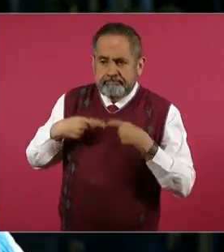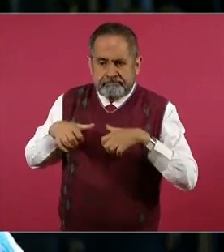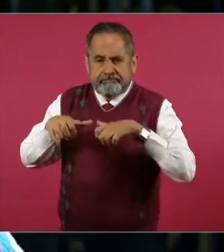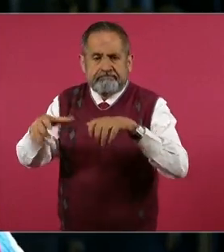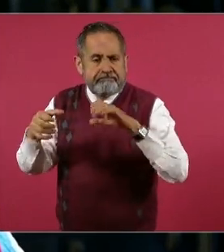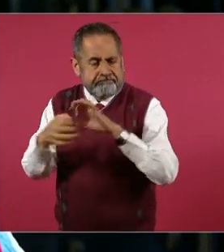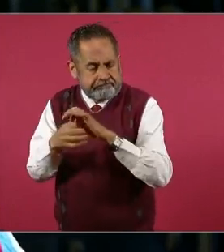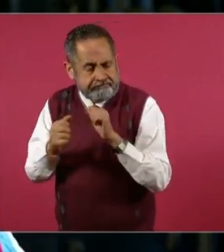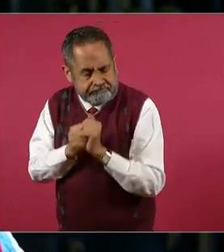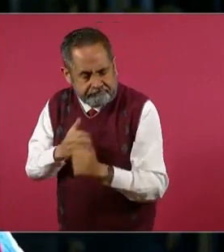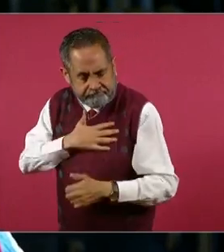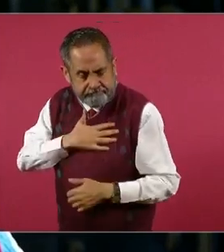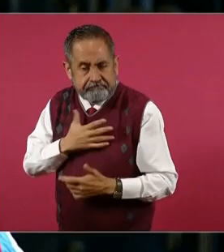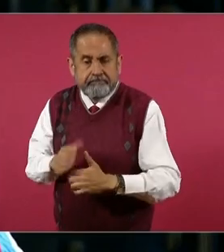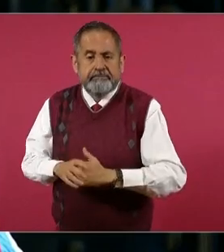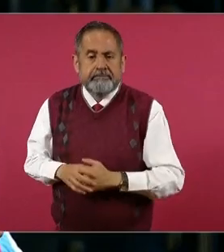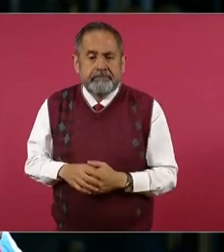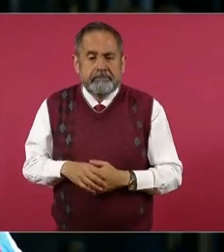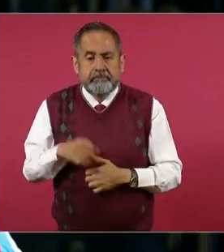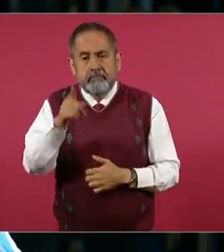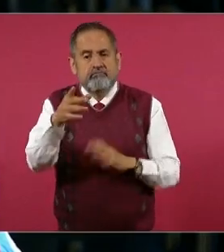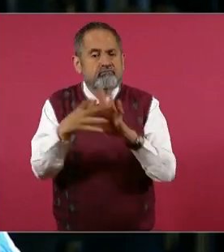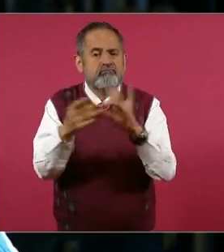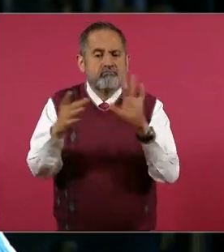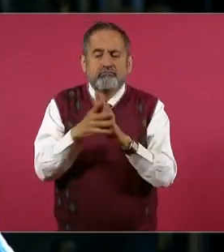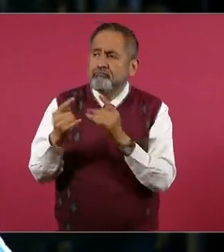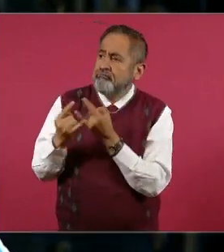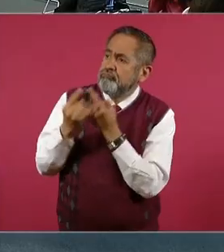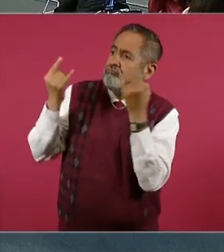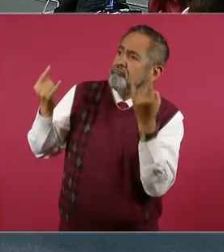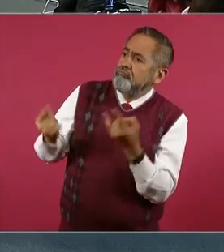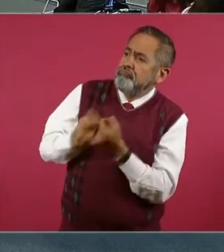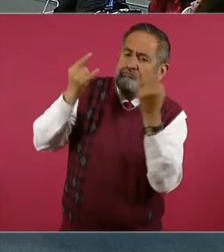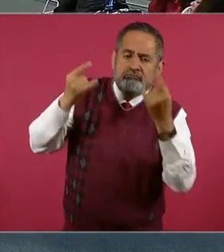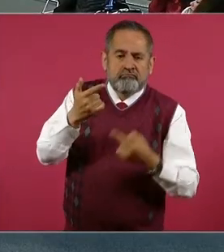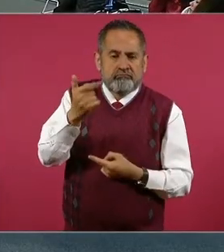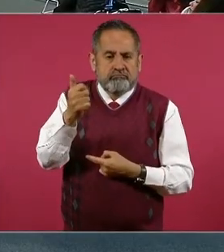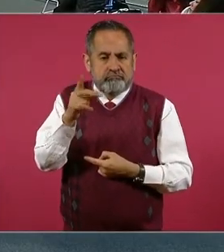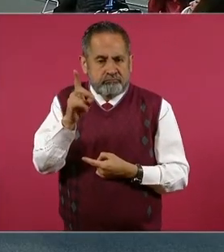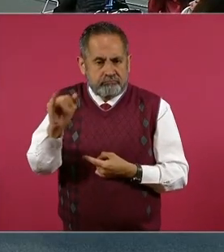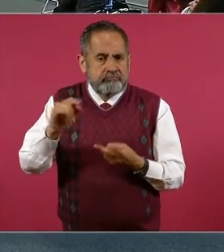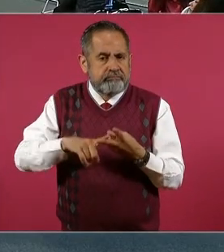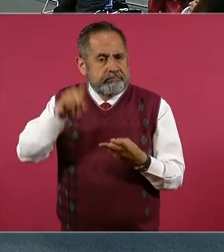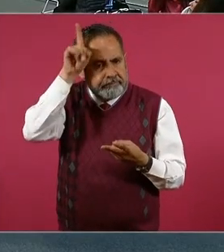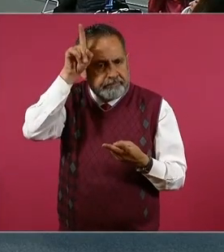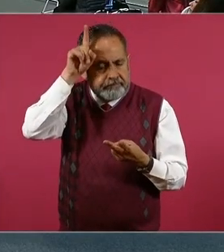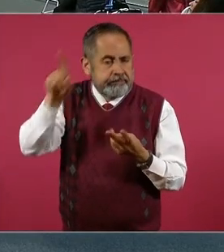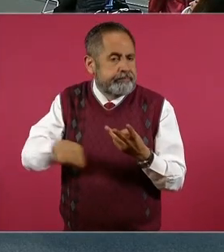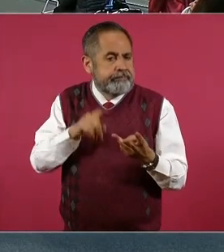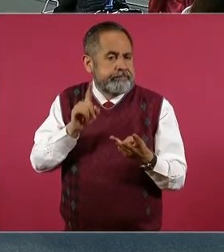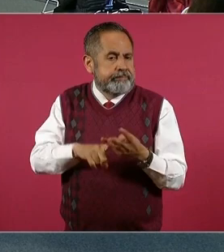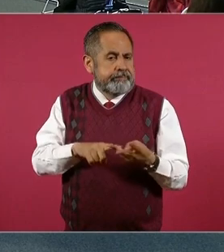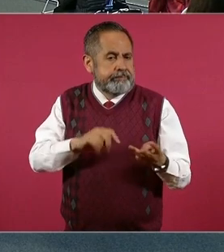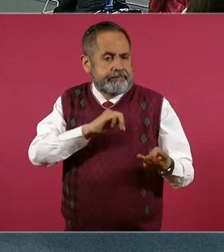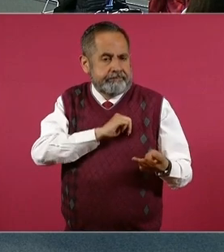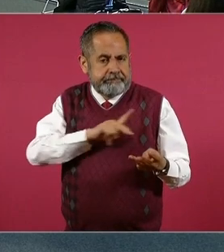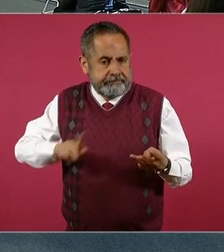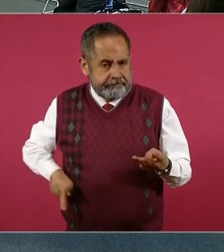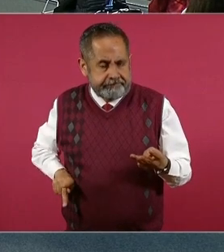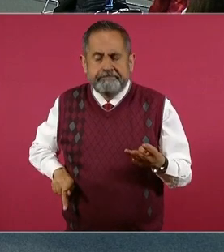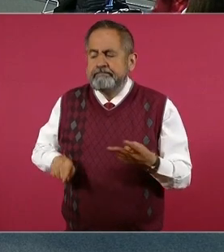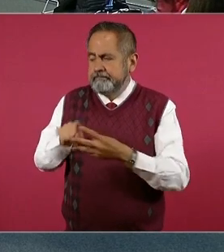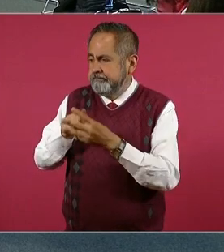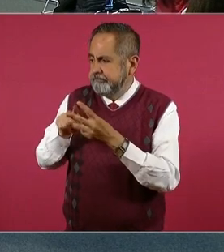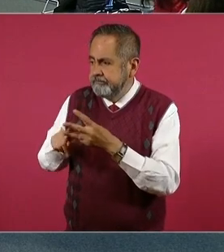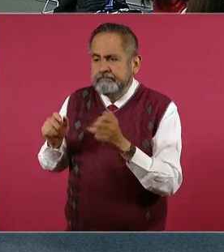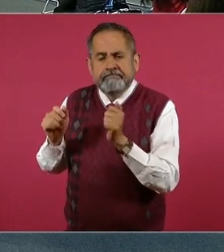auténtica vocación. Sus referencias a figuras históricas como Gandhi, Mandela y Martin Luther King Jr.,